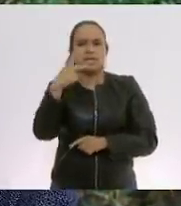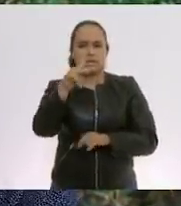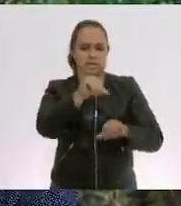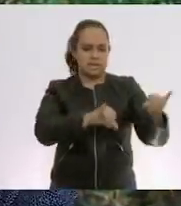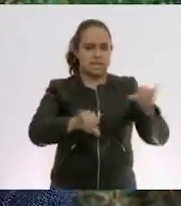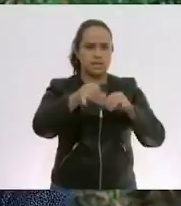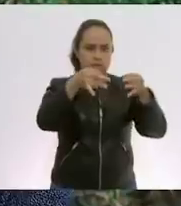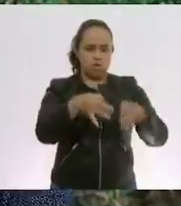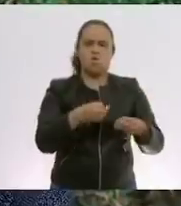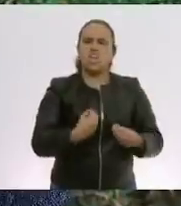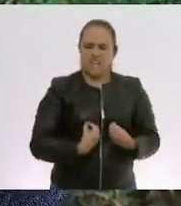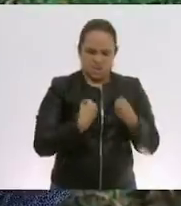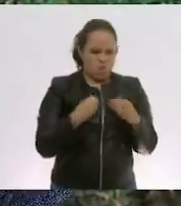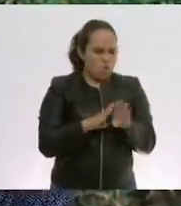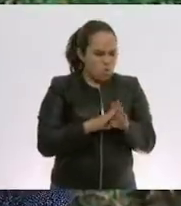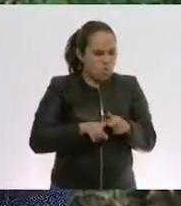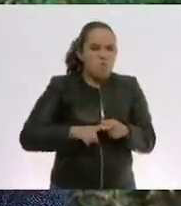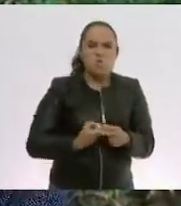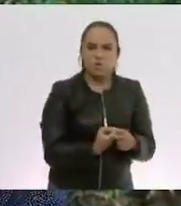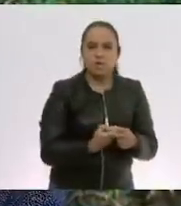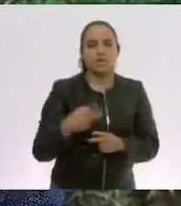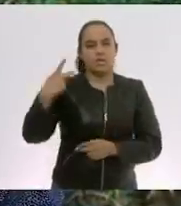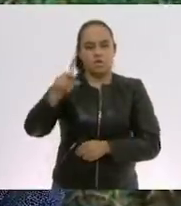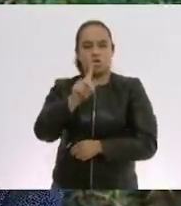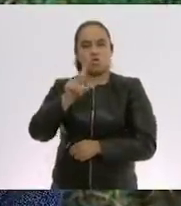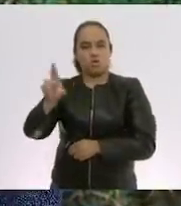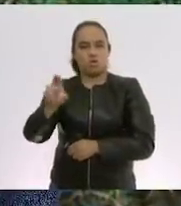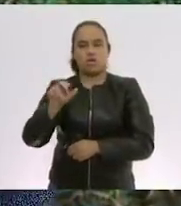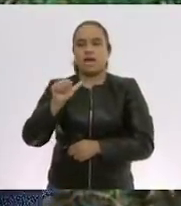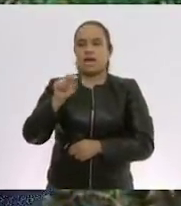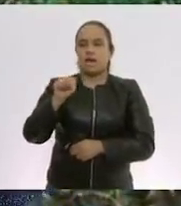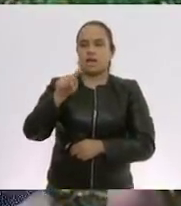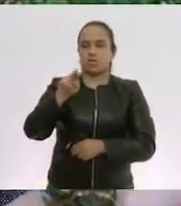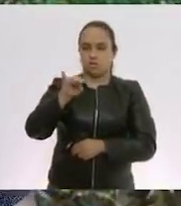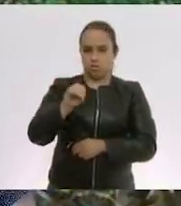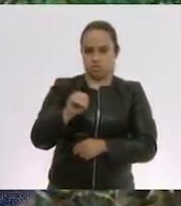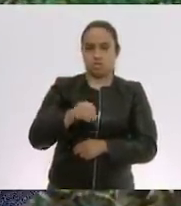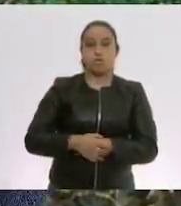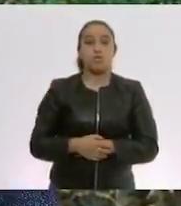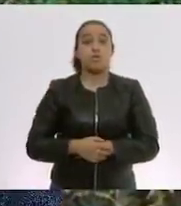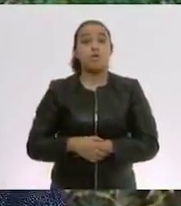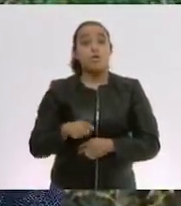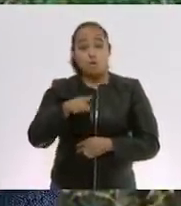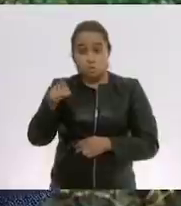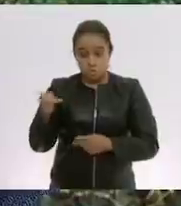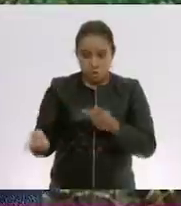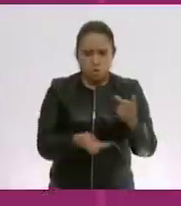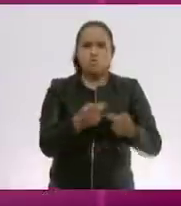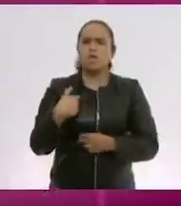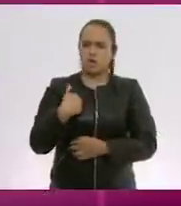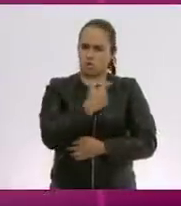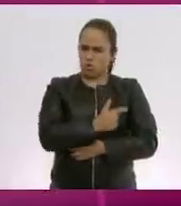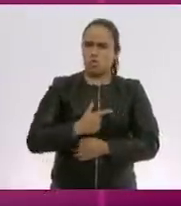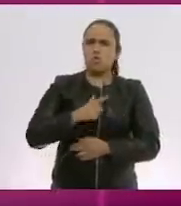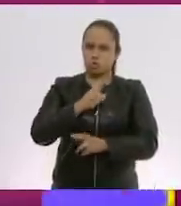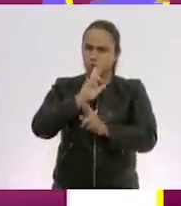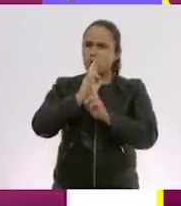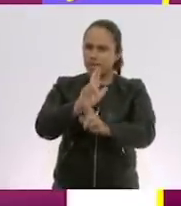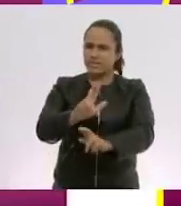Laboratorio de Origen de la Vida, el cual está a cargo del doctor Antonio Lascano. Será un placer responder a tus preguntas.